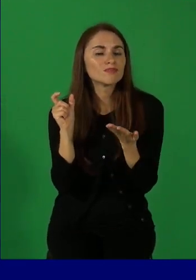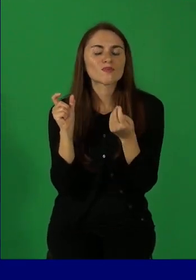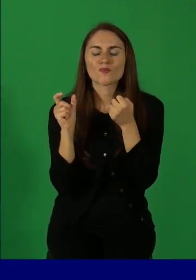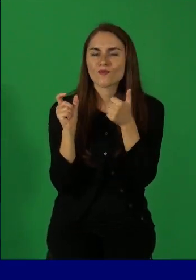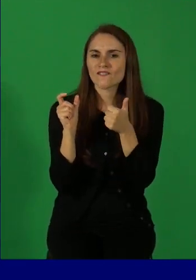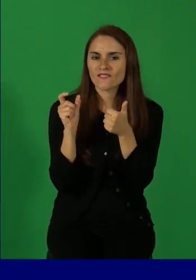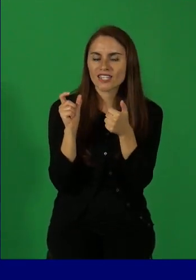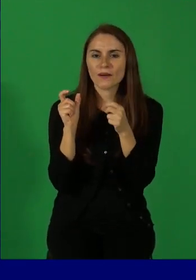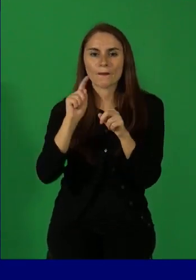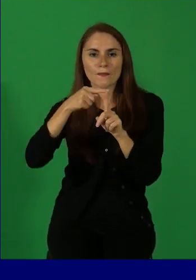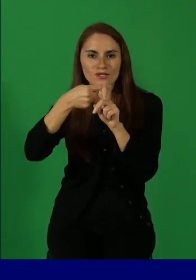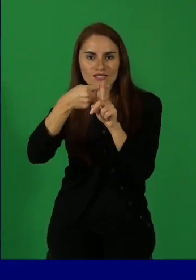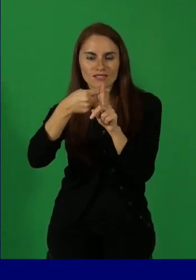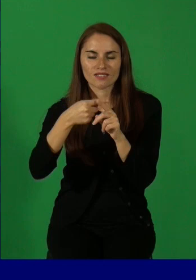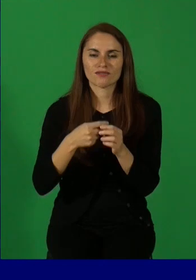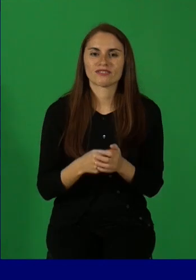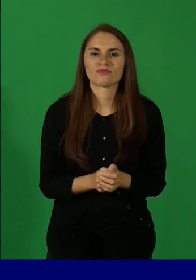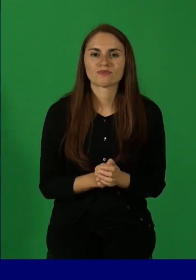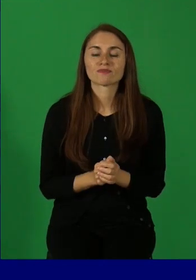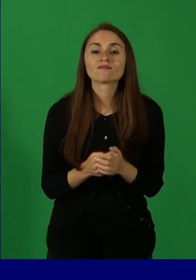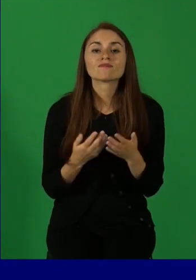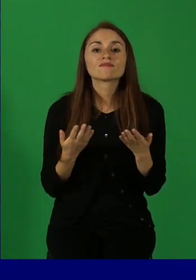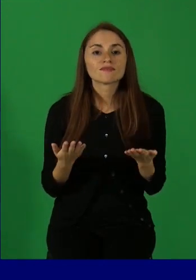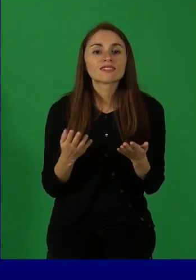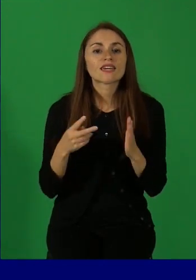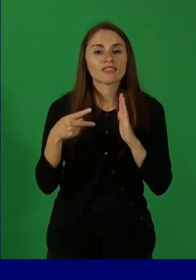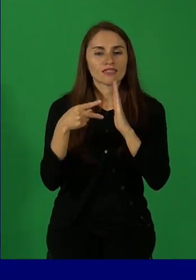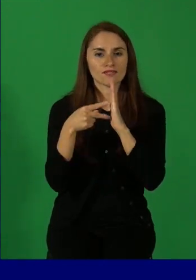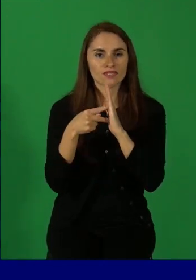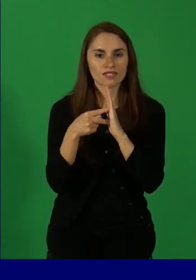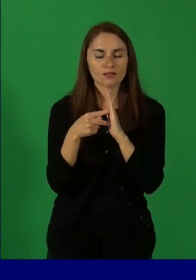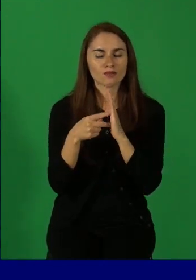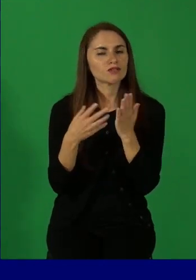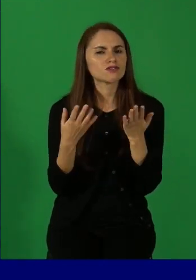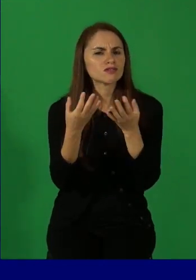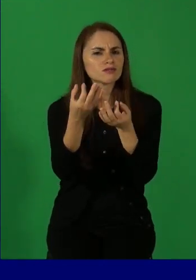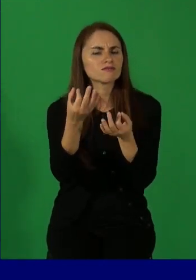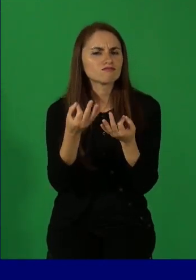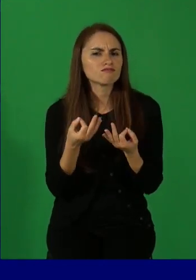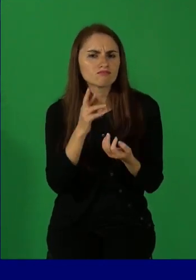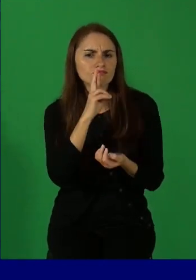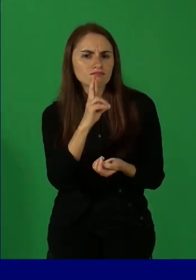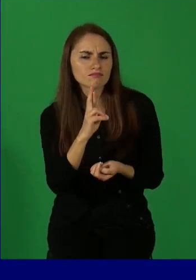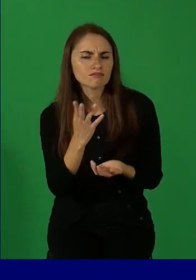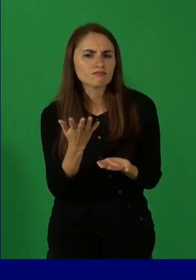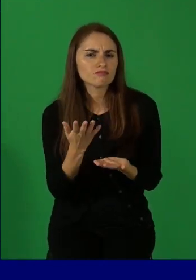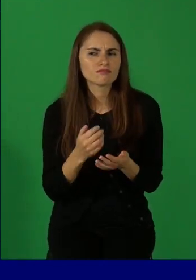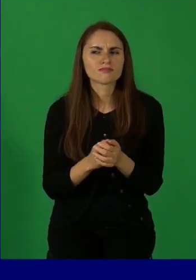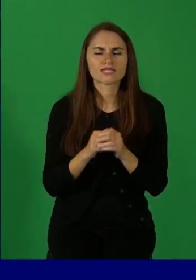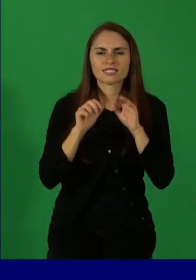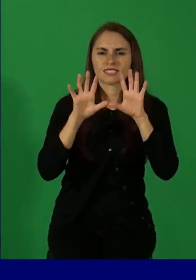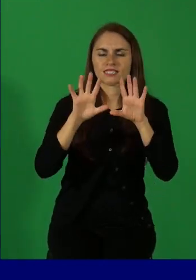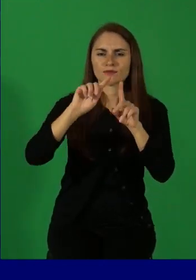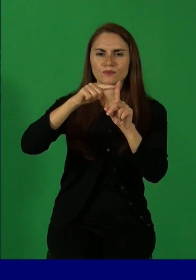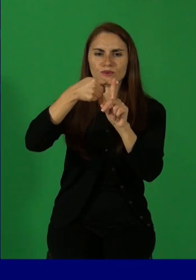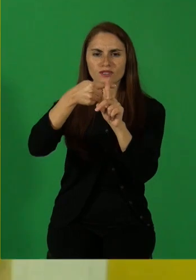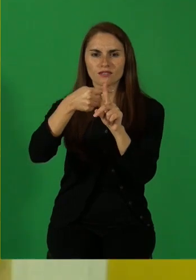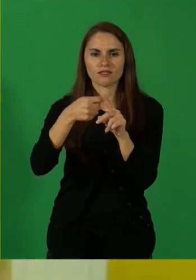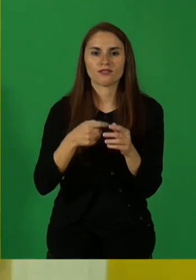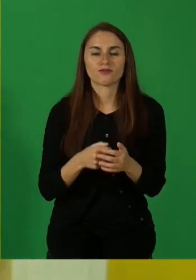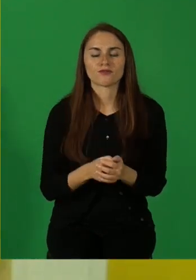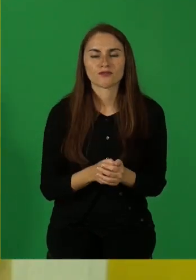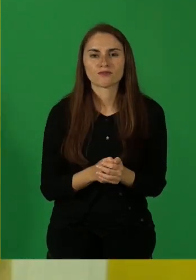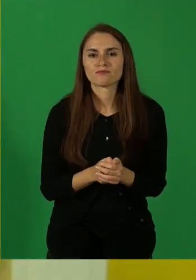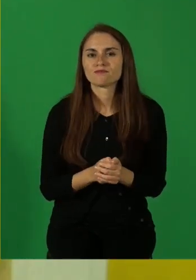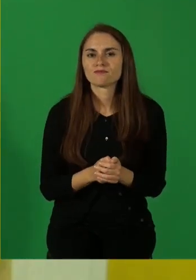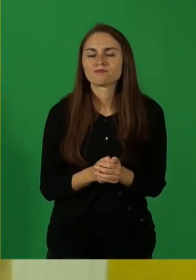bien, va a ser positivo. Muy bien, y dividimos. ¿Cuánto entonces nos daría? Perfecto, 10 positivo.